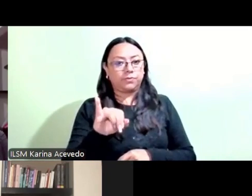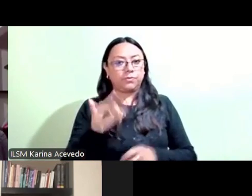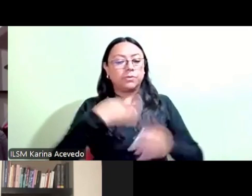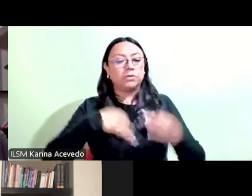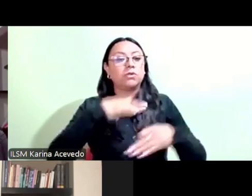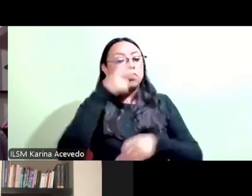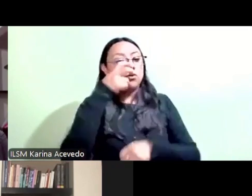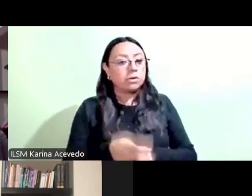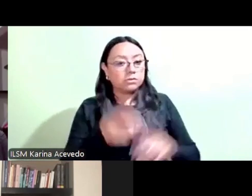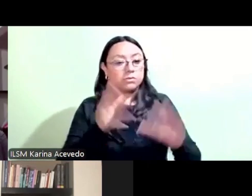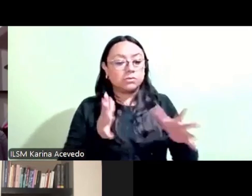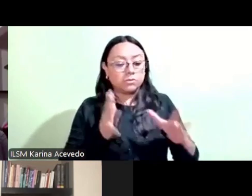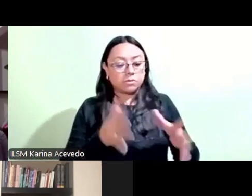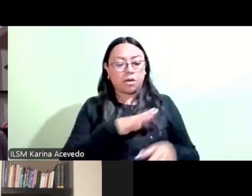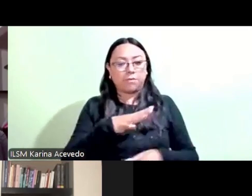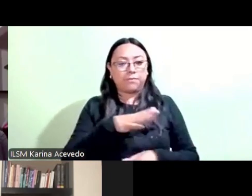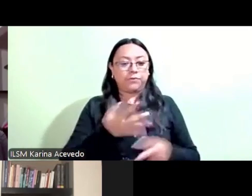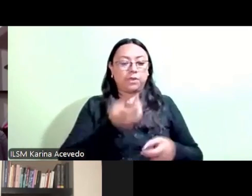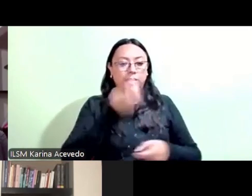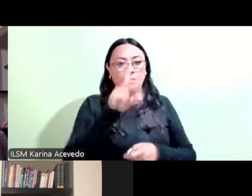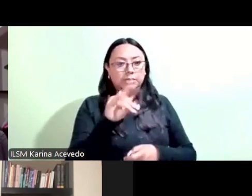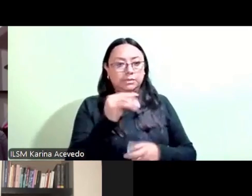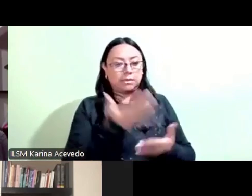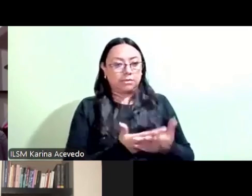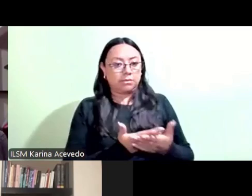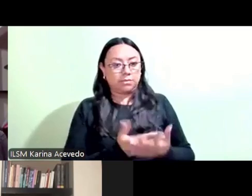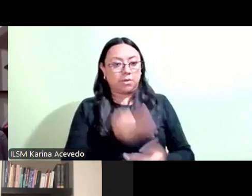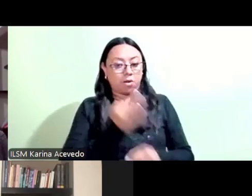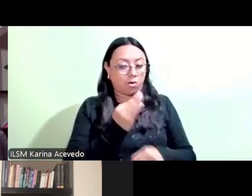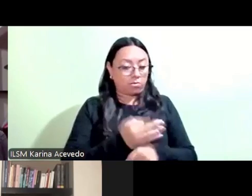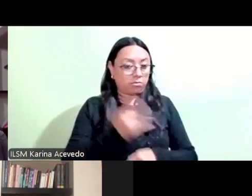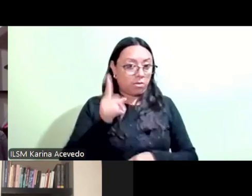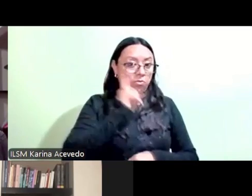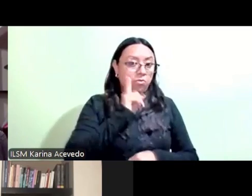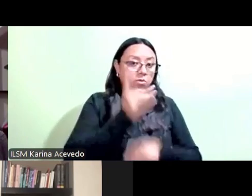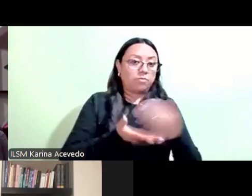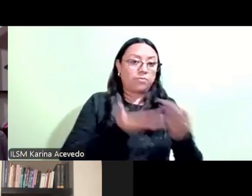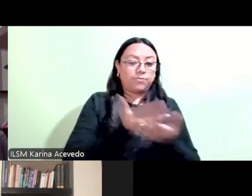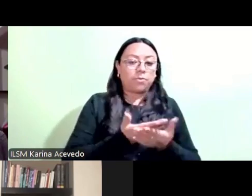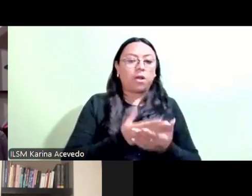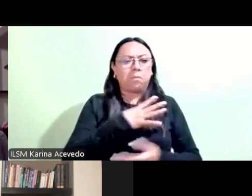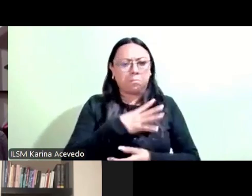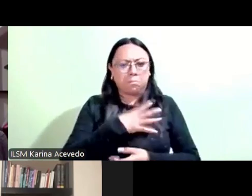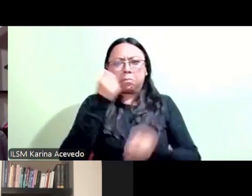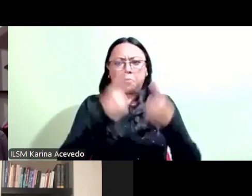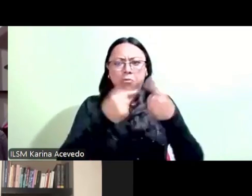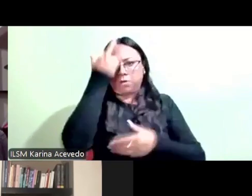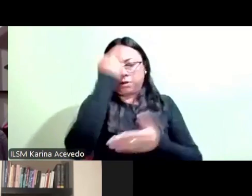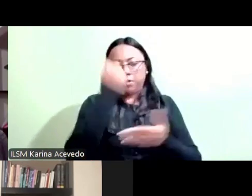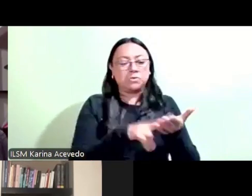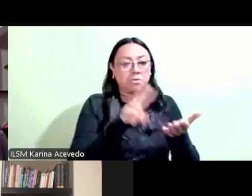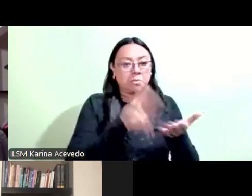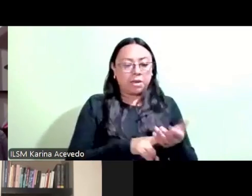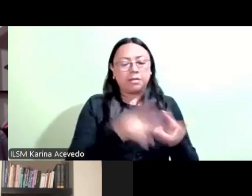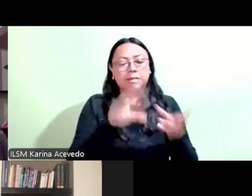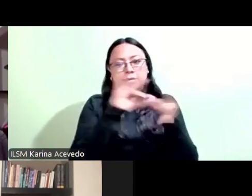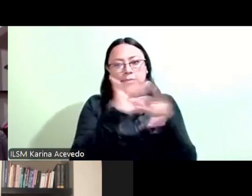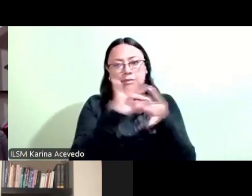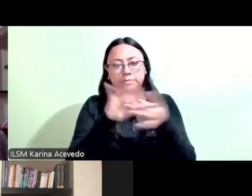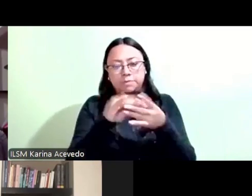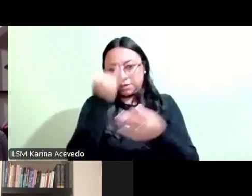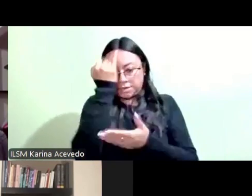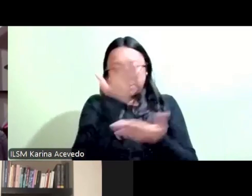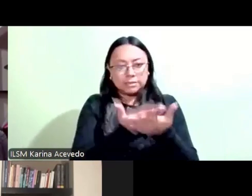la iniciativa en materia del presente dictamen, no se aprecia que la promovente haya realizado un razonamiento que precise la congruencia de la iniciativa con